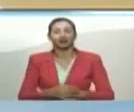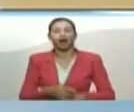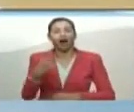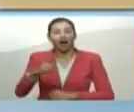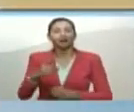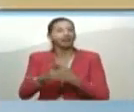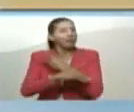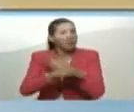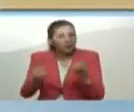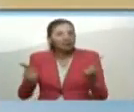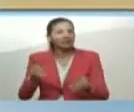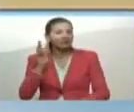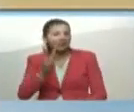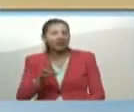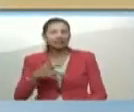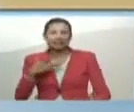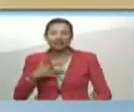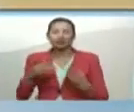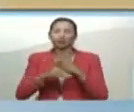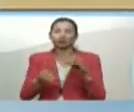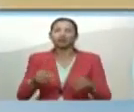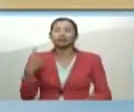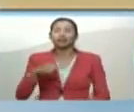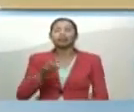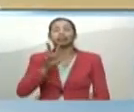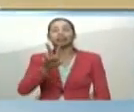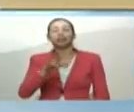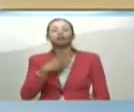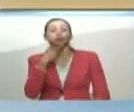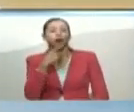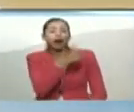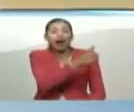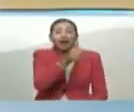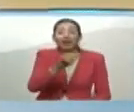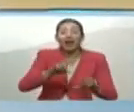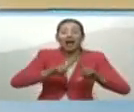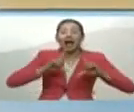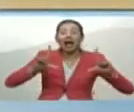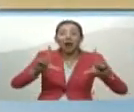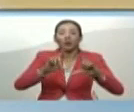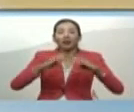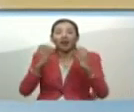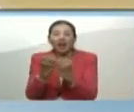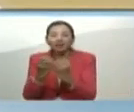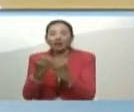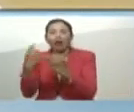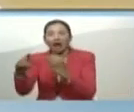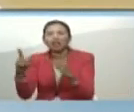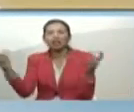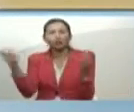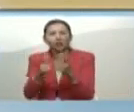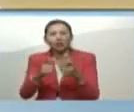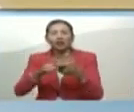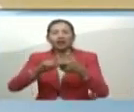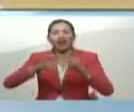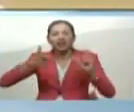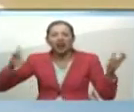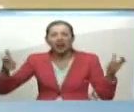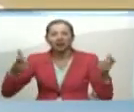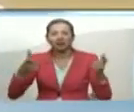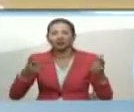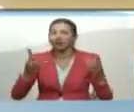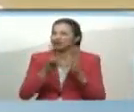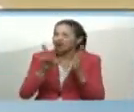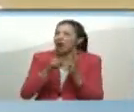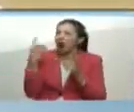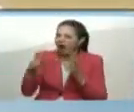liceo, que tienen tres voceros por aula, que tienen asamblea general del liceo y